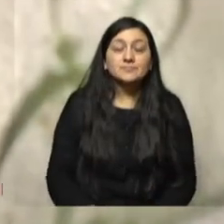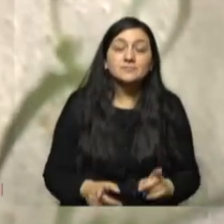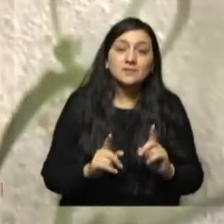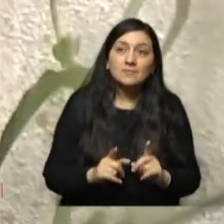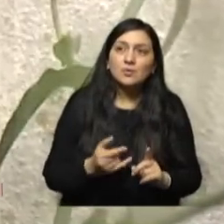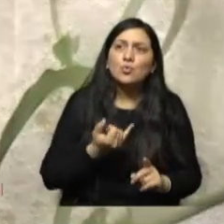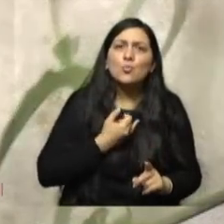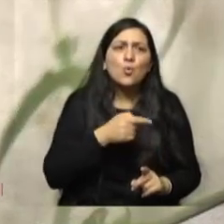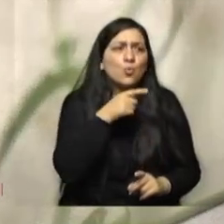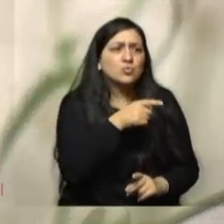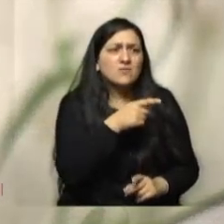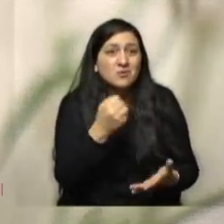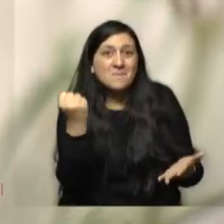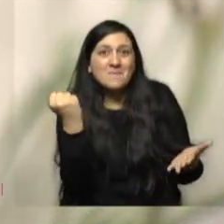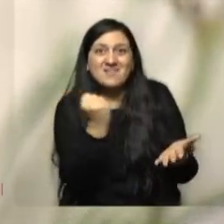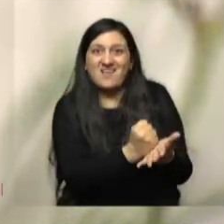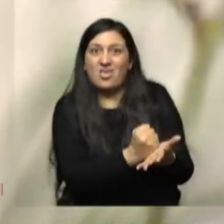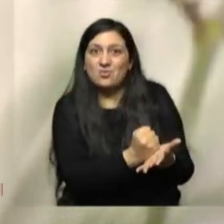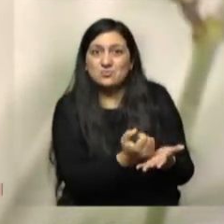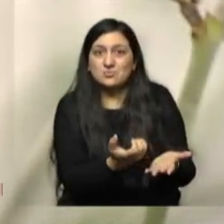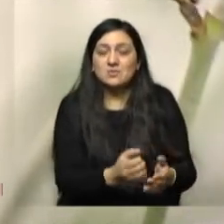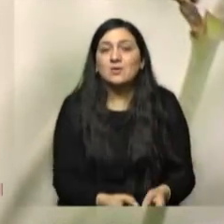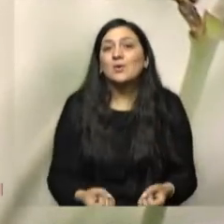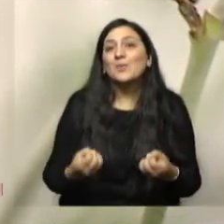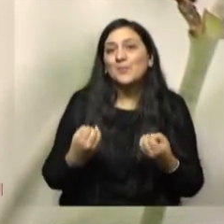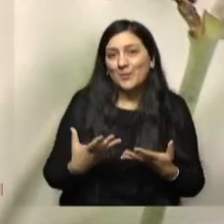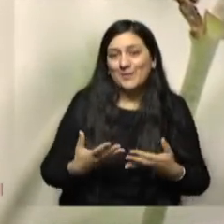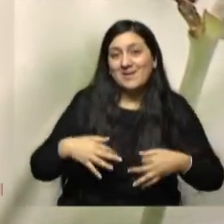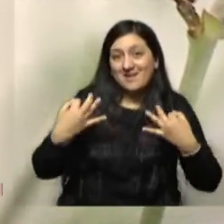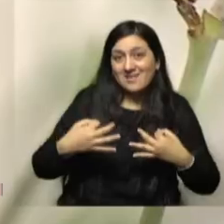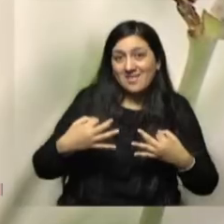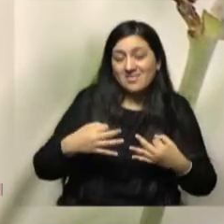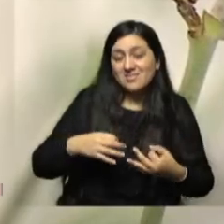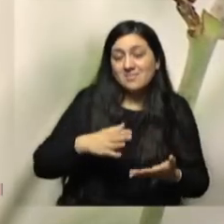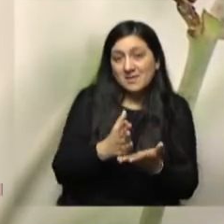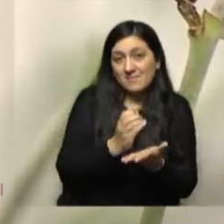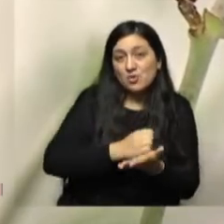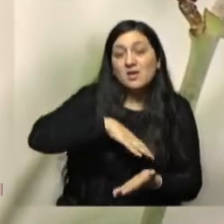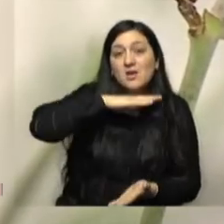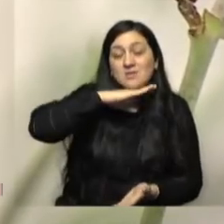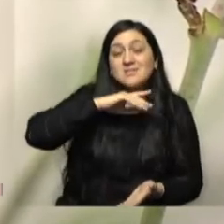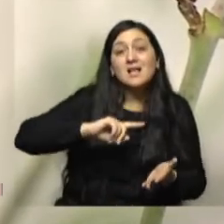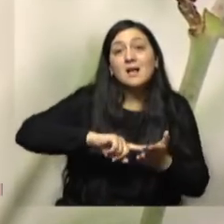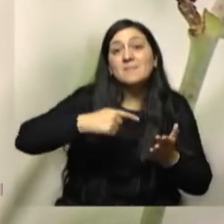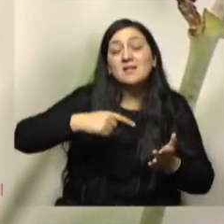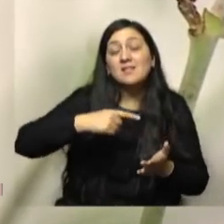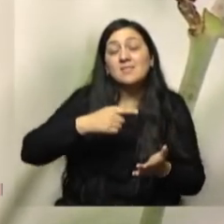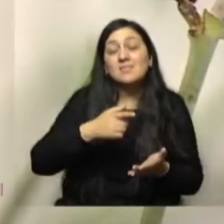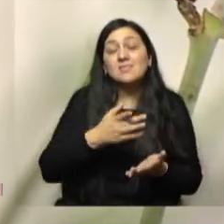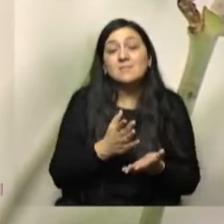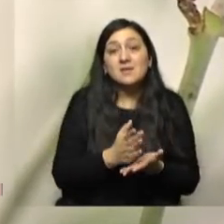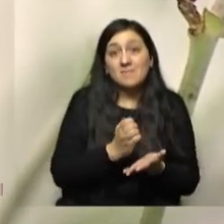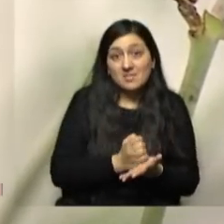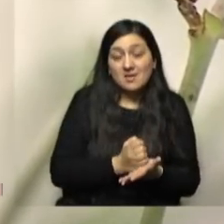también fueron ustedes marcados por eso? Bueno, en realidad Canelones es la capital departamental, es la sede del gobierno